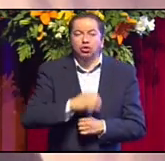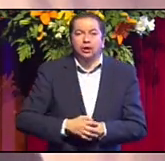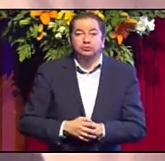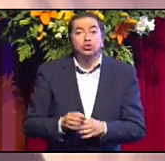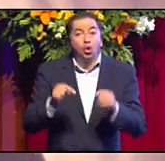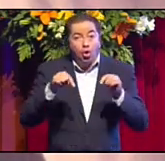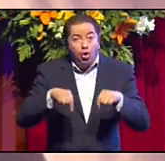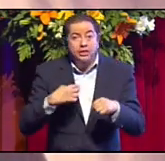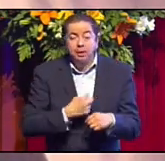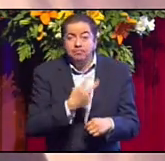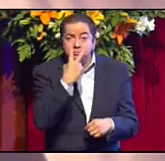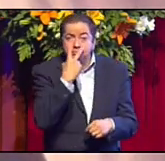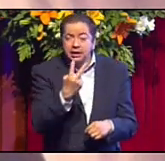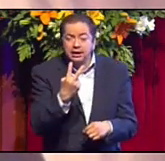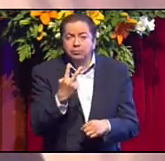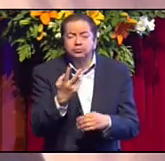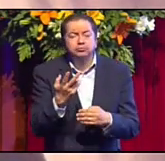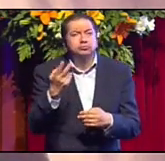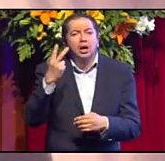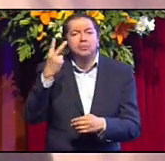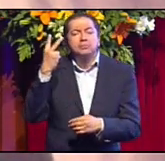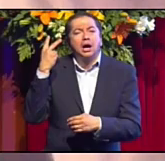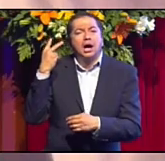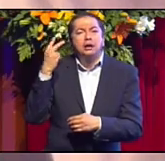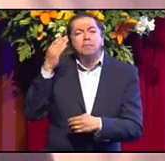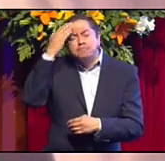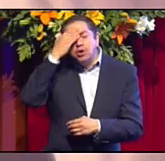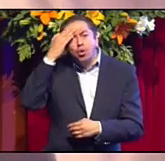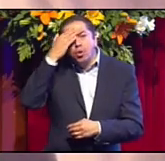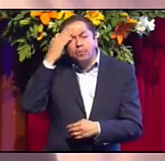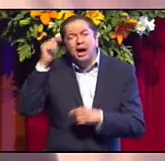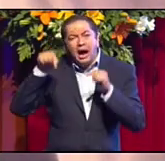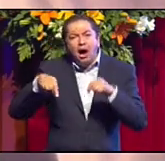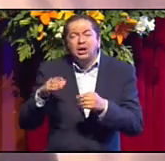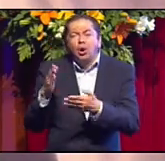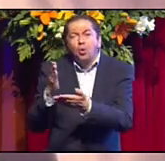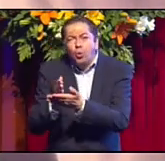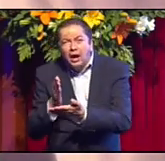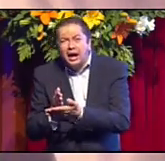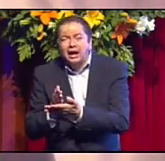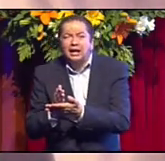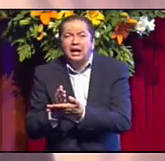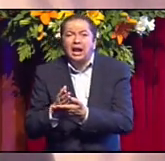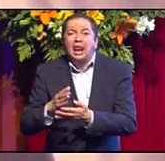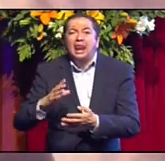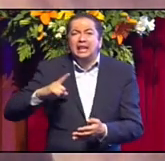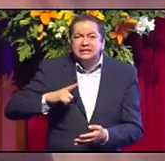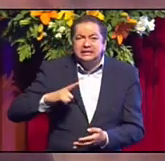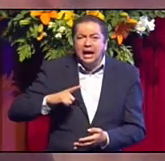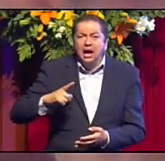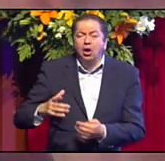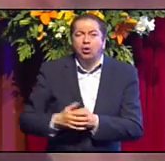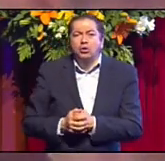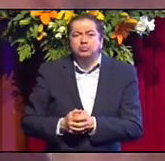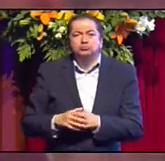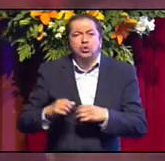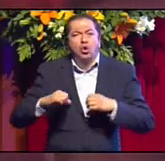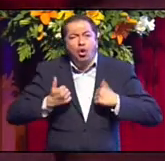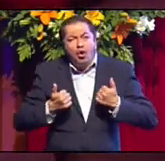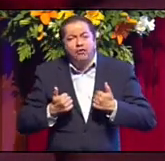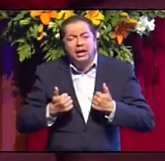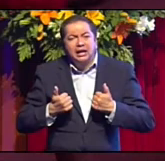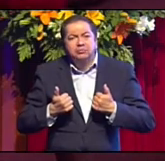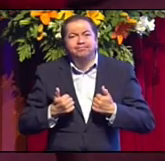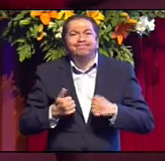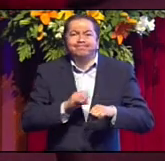día miramos con mucha preocupación lo que ocurre en nuestras escuelas, en nuestros liceos, donde los jóvenes,